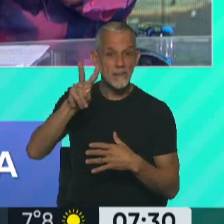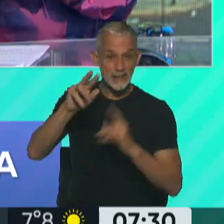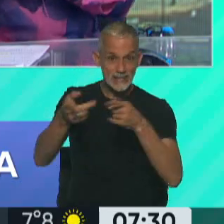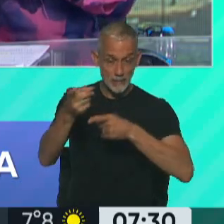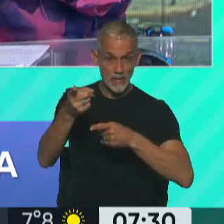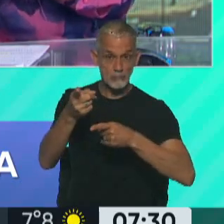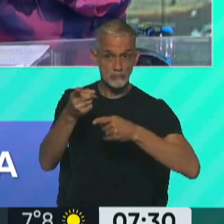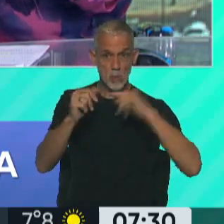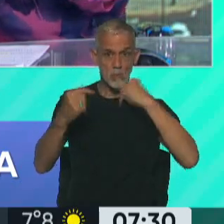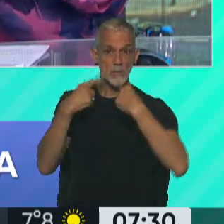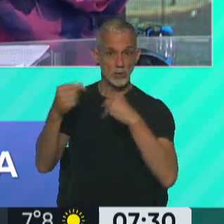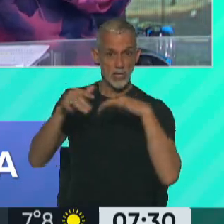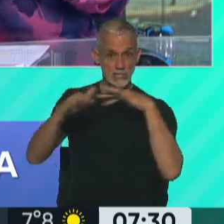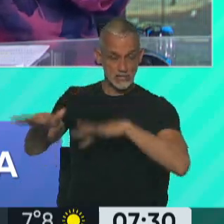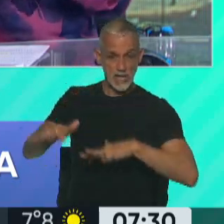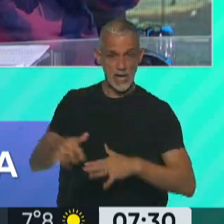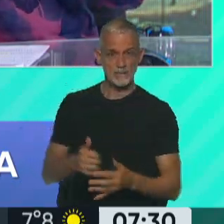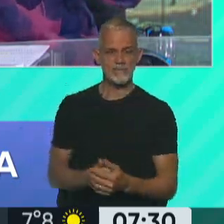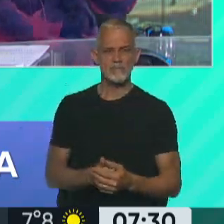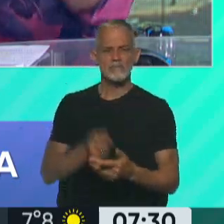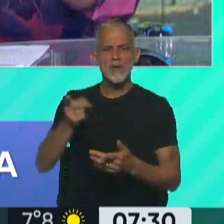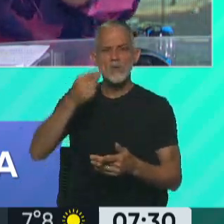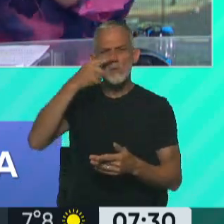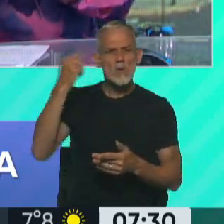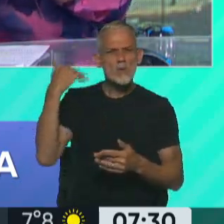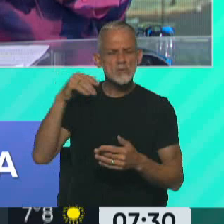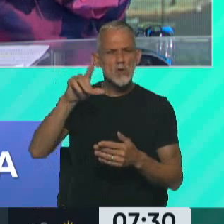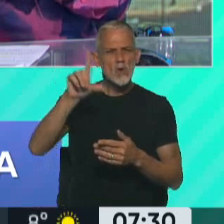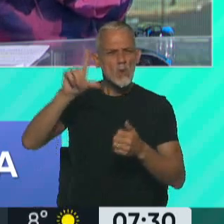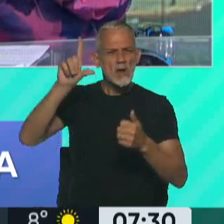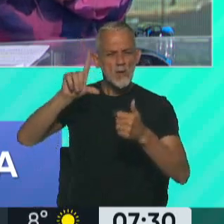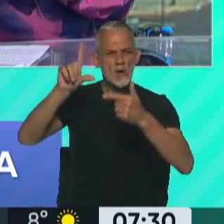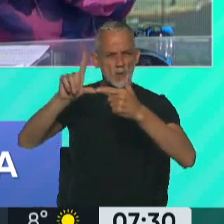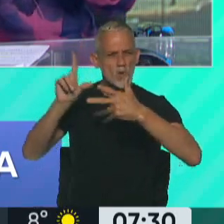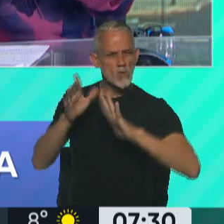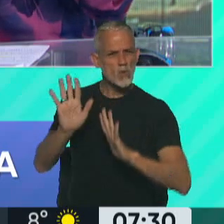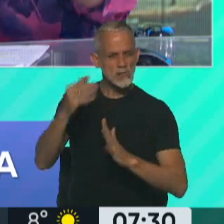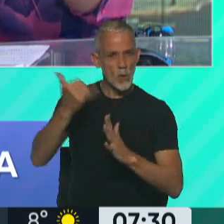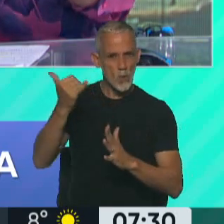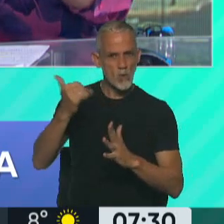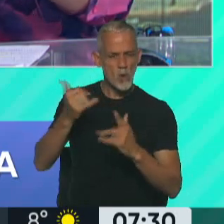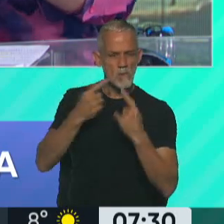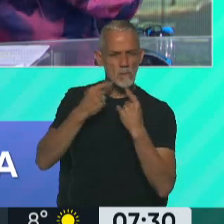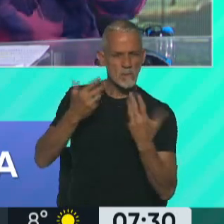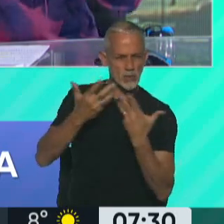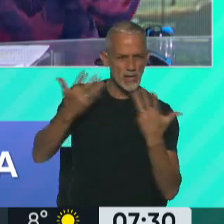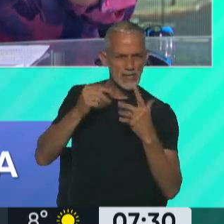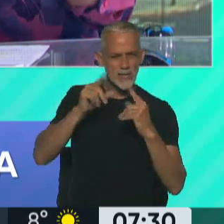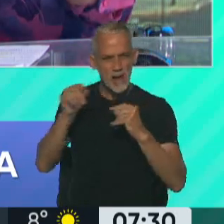este tema, ¿no? En los últimos lunes veníamos viendo que en Tel Aviv había algunas protestas,